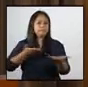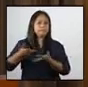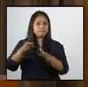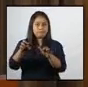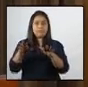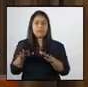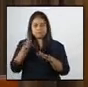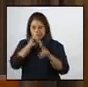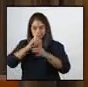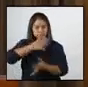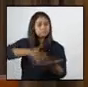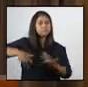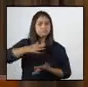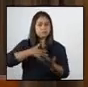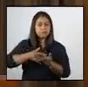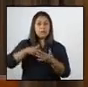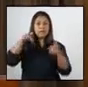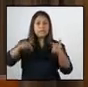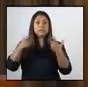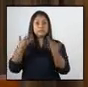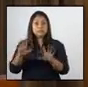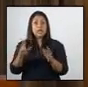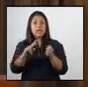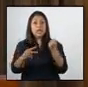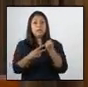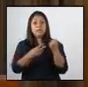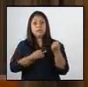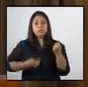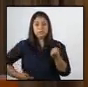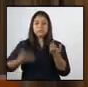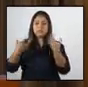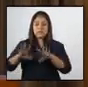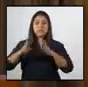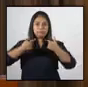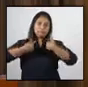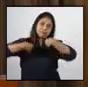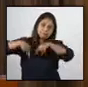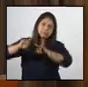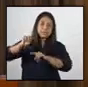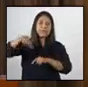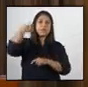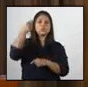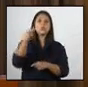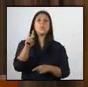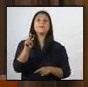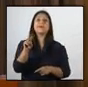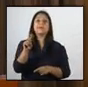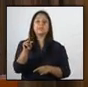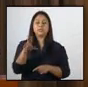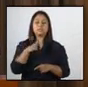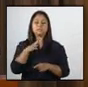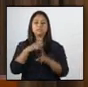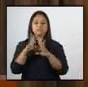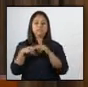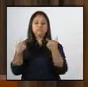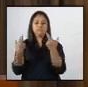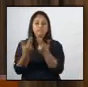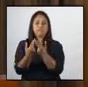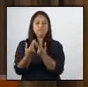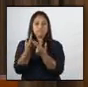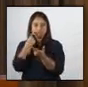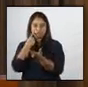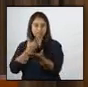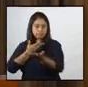municipios y el vicepresidente de la república tiene programado el próximo martes tener una primera reunión de acercamiento